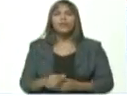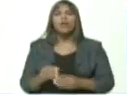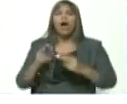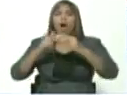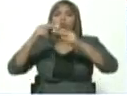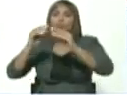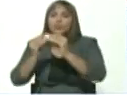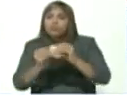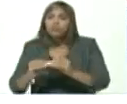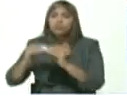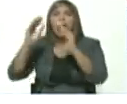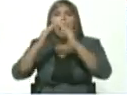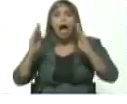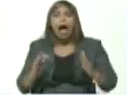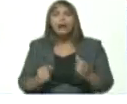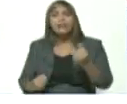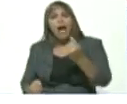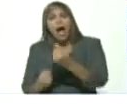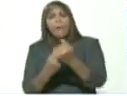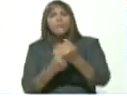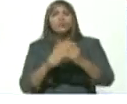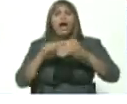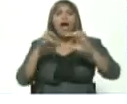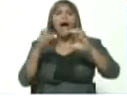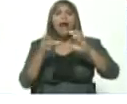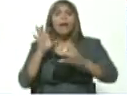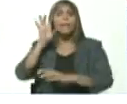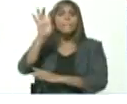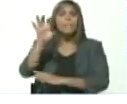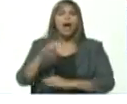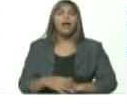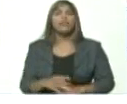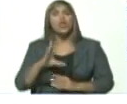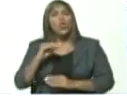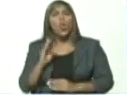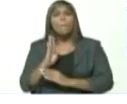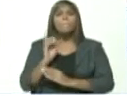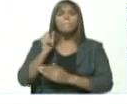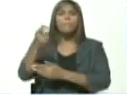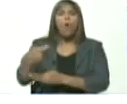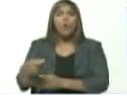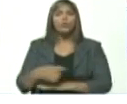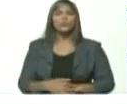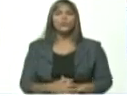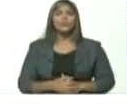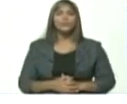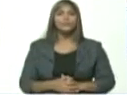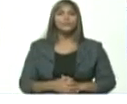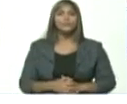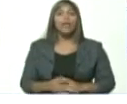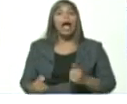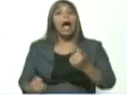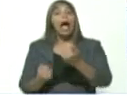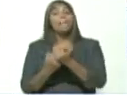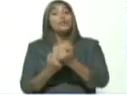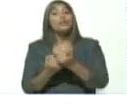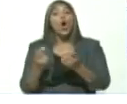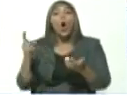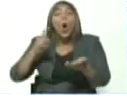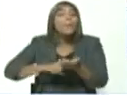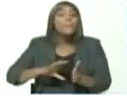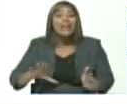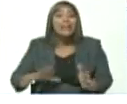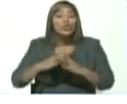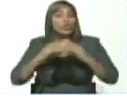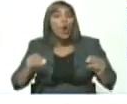casa, apoyarlos con el carné de la patria y los bonos, apoyarlos integralmente con